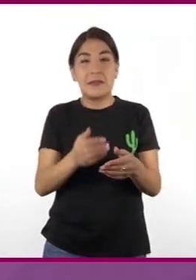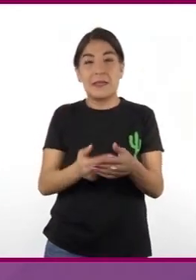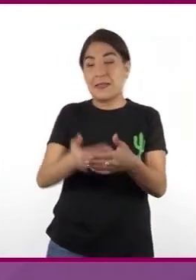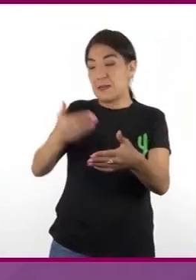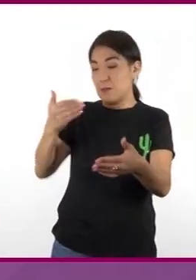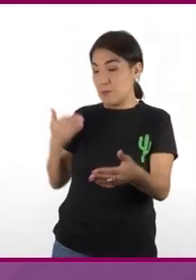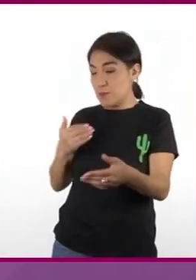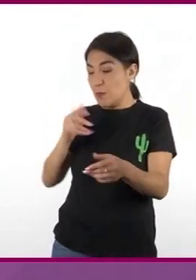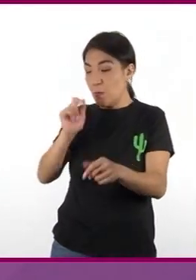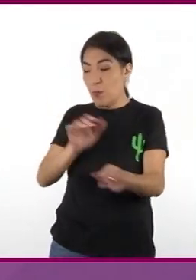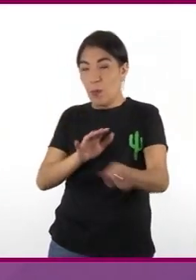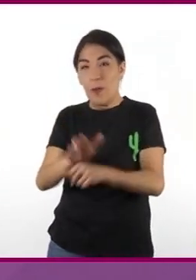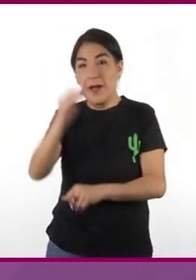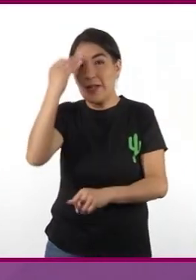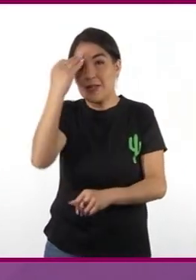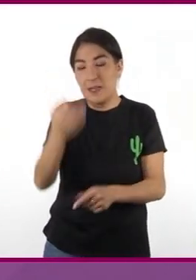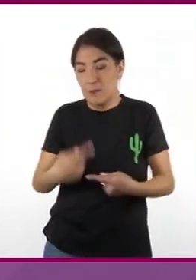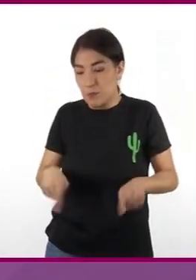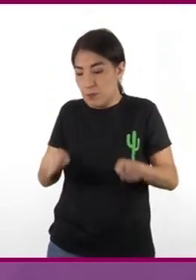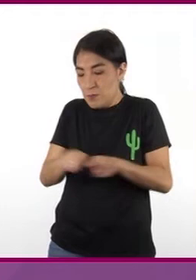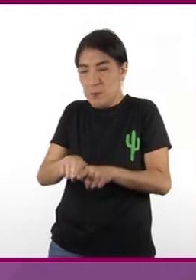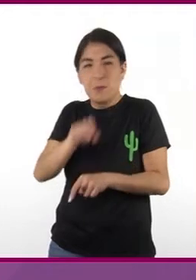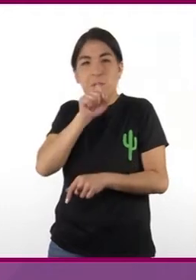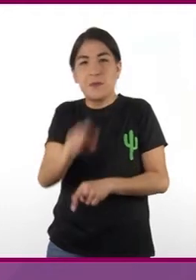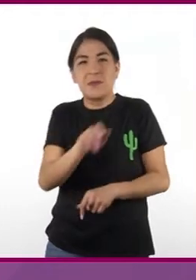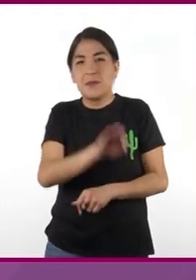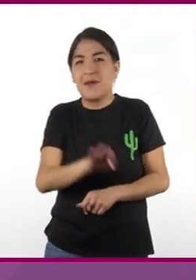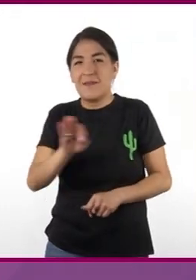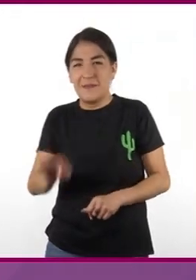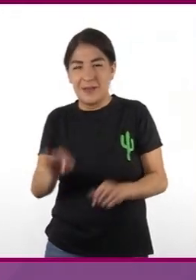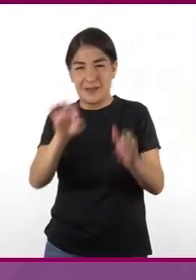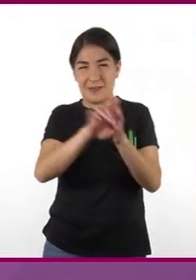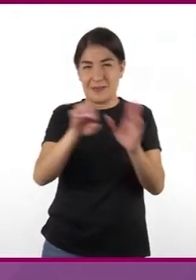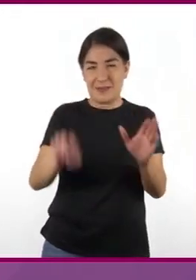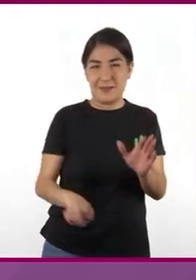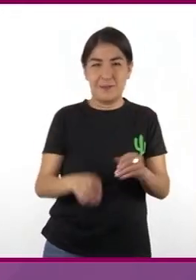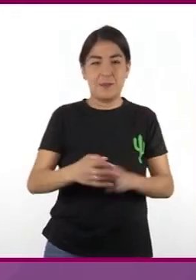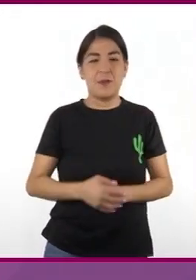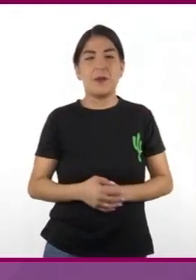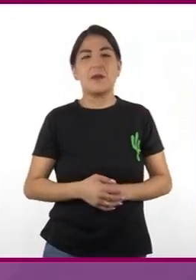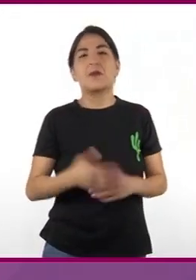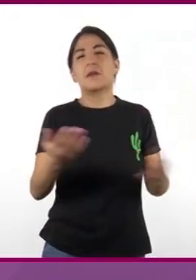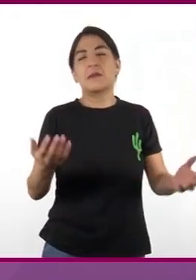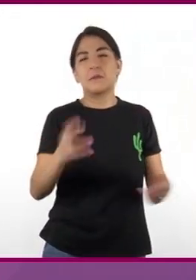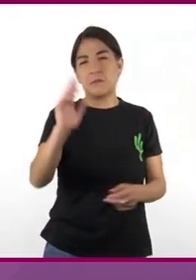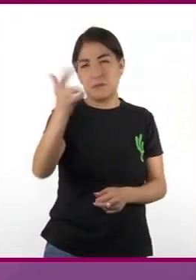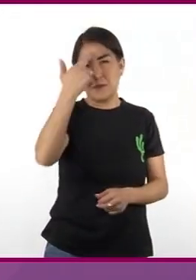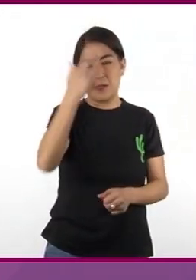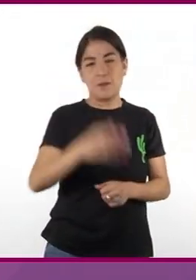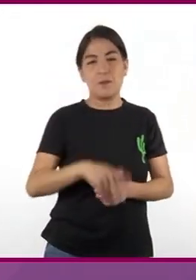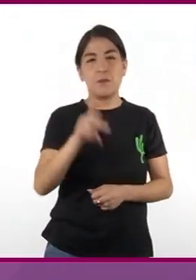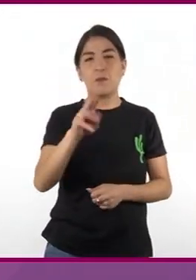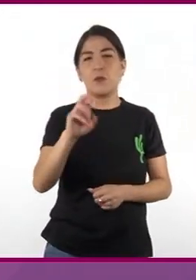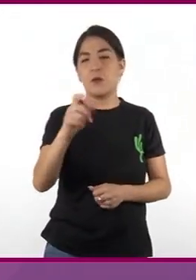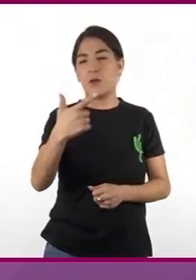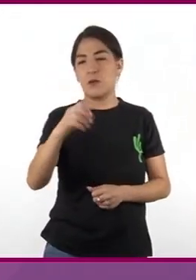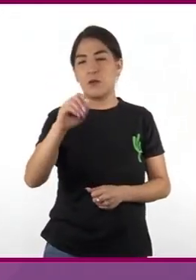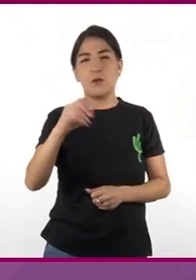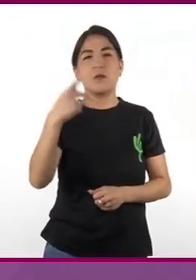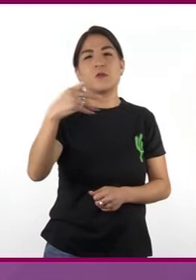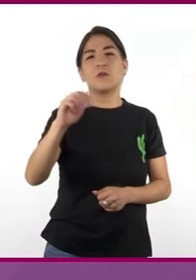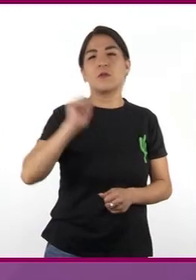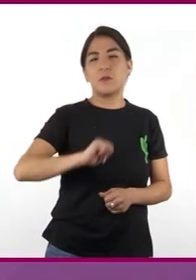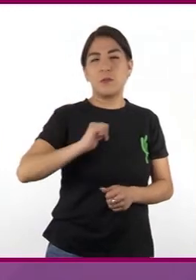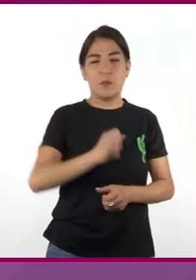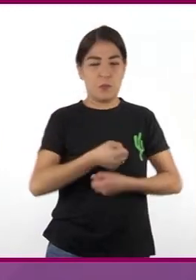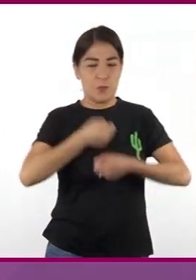momento concreto. Podríamos recordar, en este sentido, el prólogo a la Antología de la Poesía